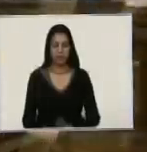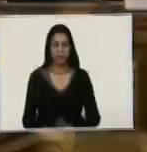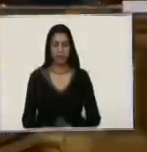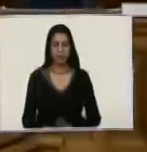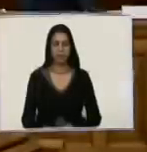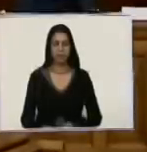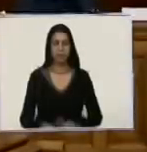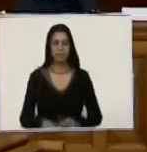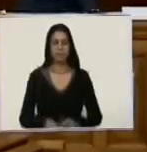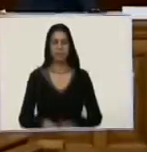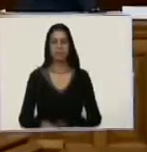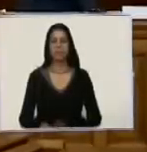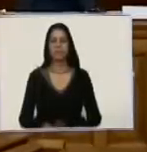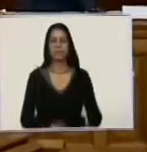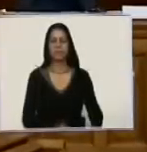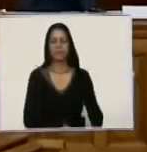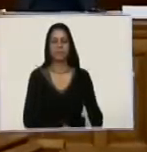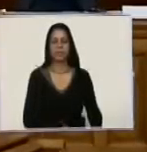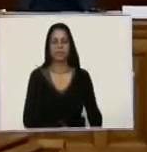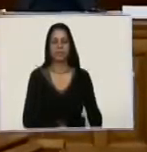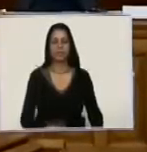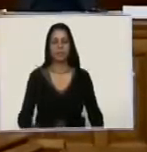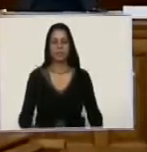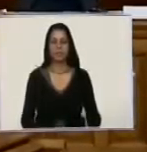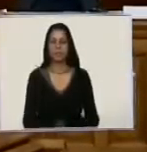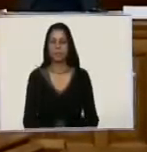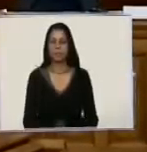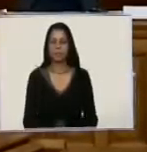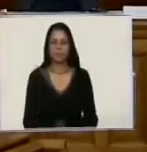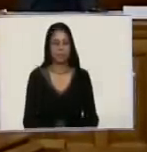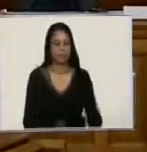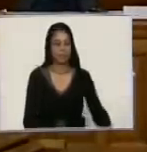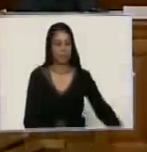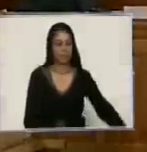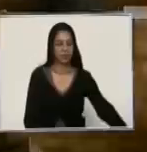pueblo que no se va a rendir y que va a seguir de pie.